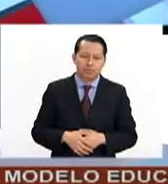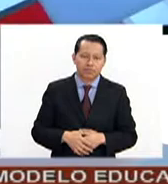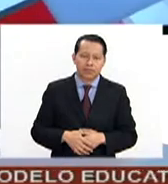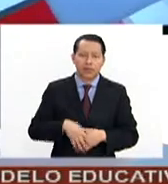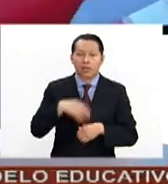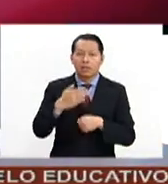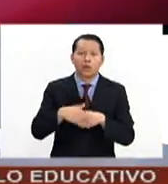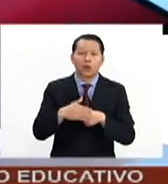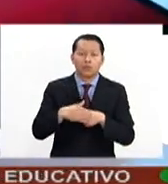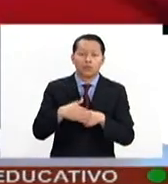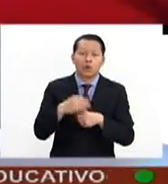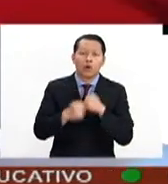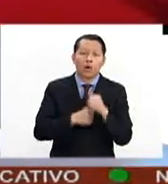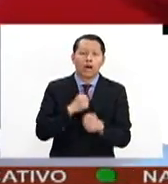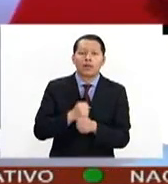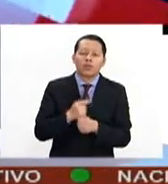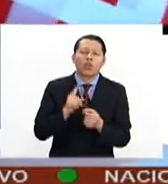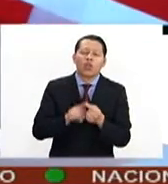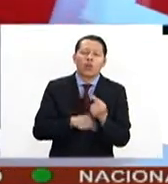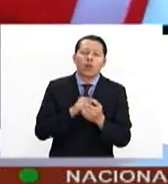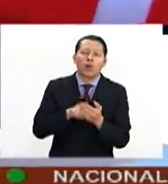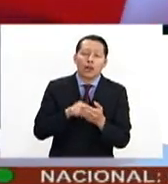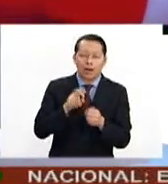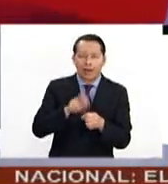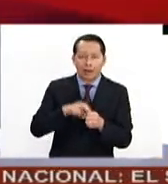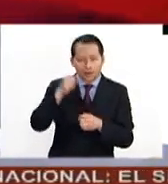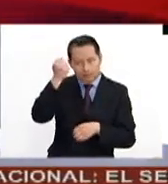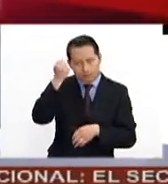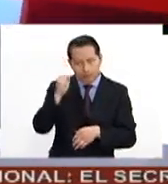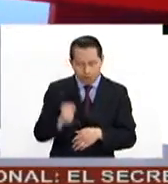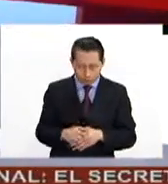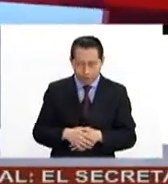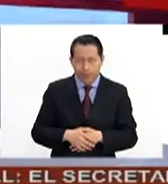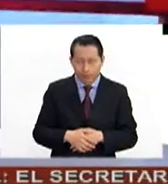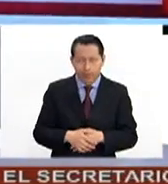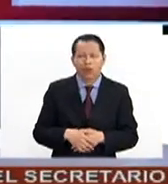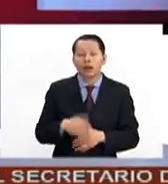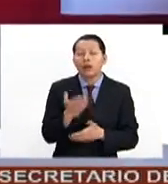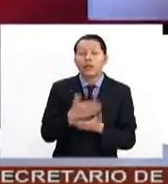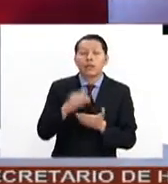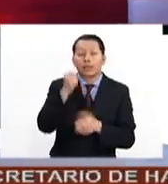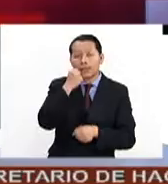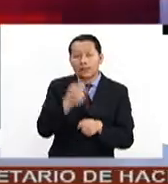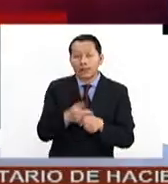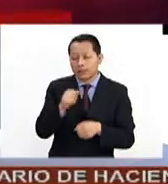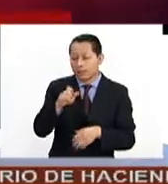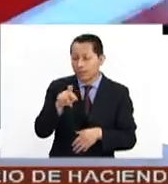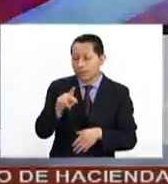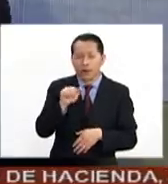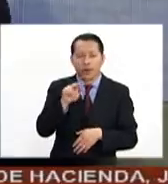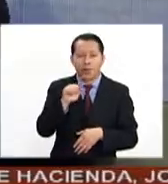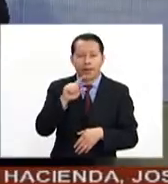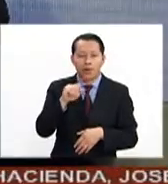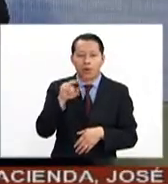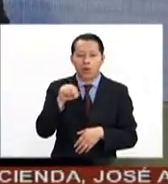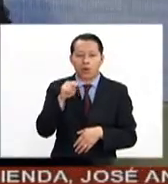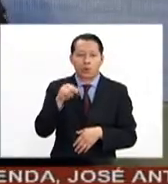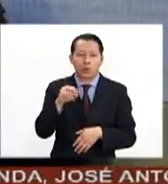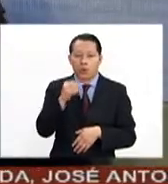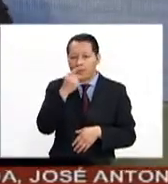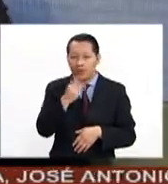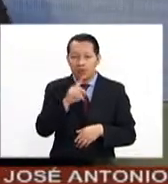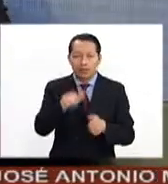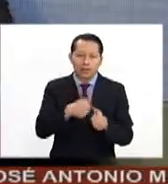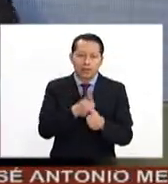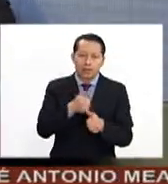El próximo tianguis será en Sinaloa el próximo año. Por su parte, el secretario de Educación Pública, Aurelio Nuño, aseguró que con un